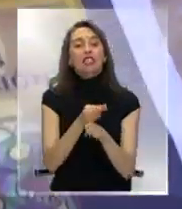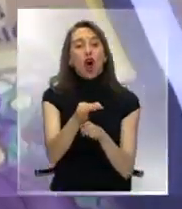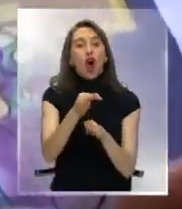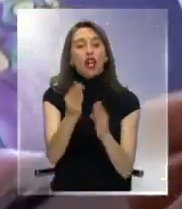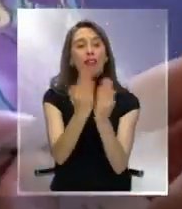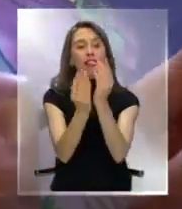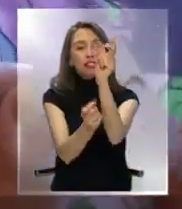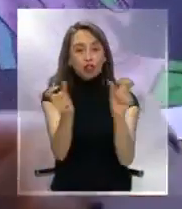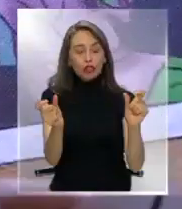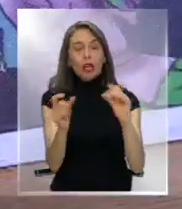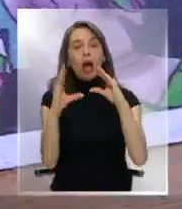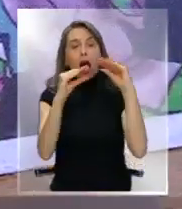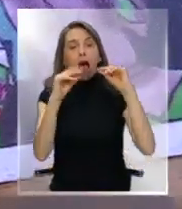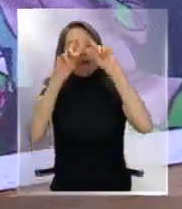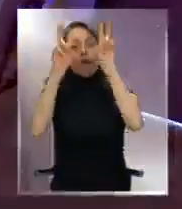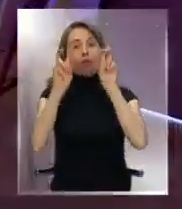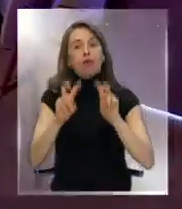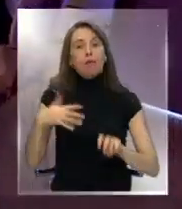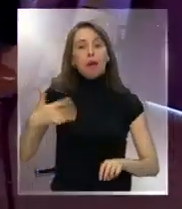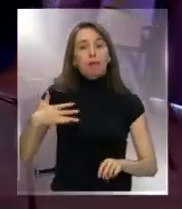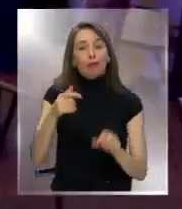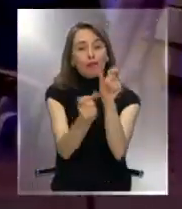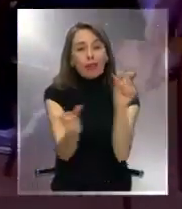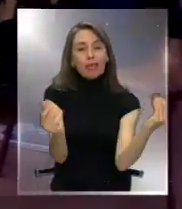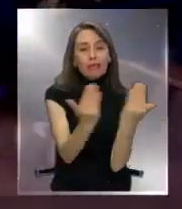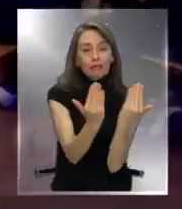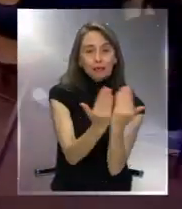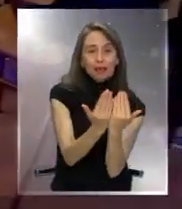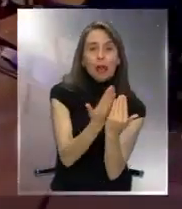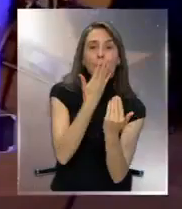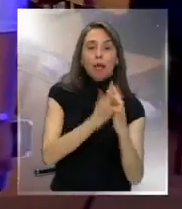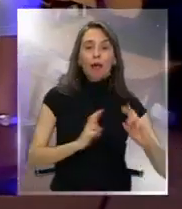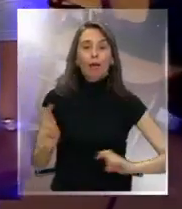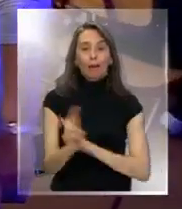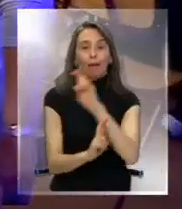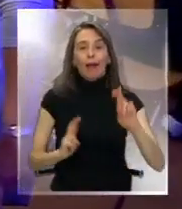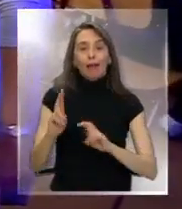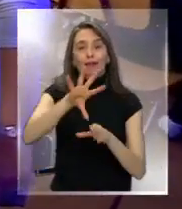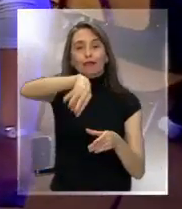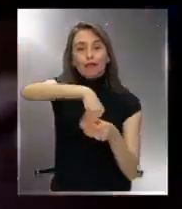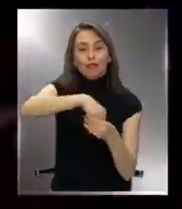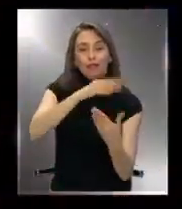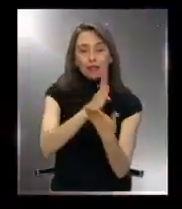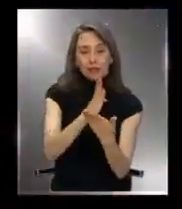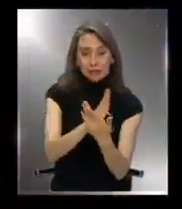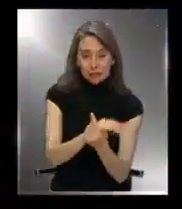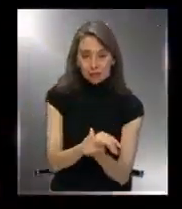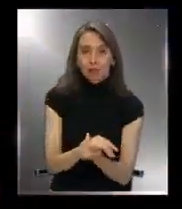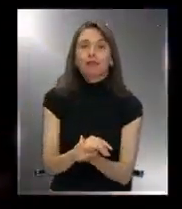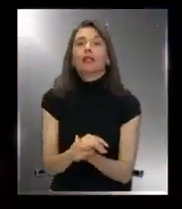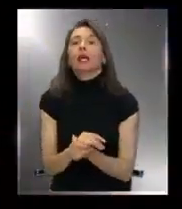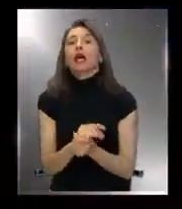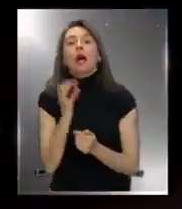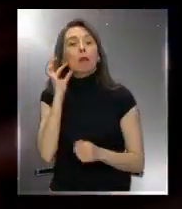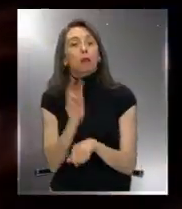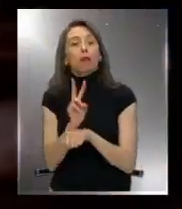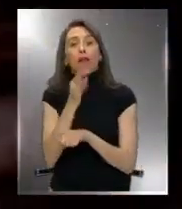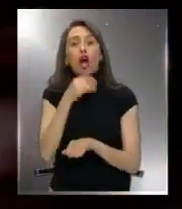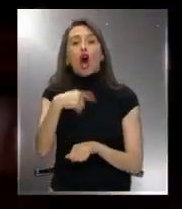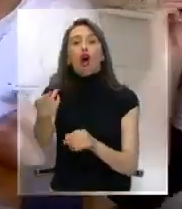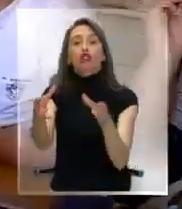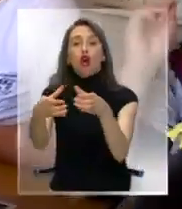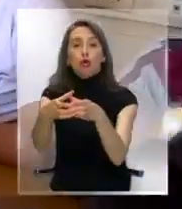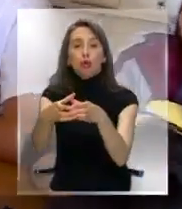que son relevantes para los alumnos con el fin de mejorar la convivencia escolar. Siguiente grupo, Zombie